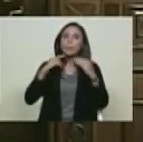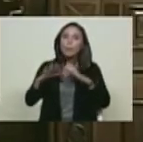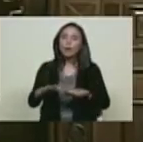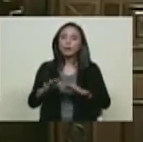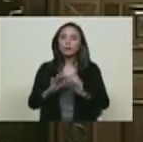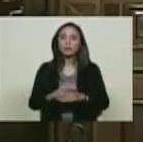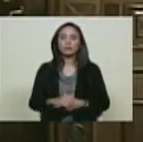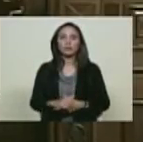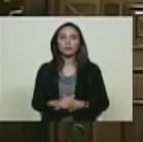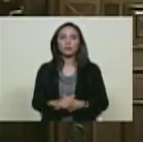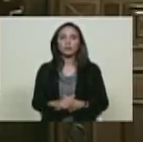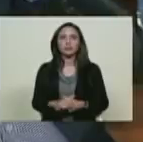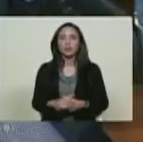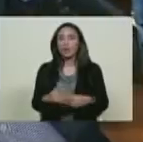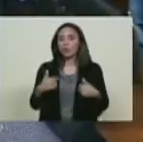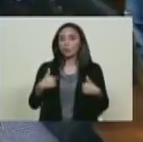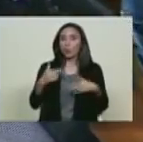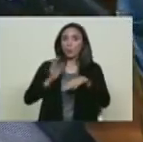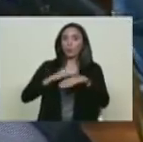en todos los intentos de golpe.